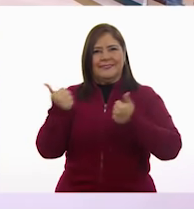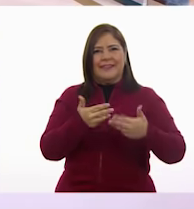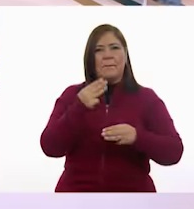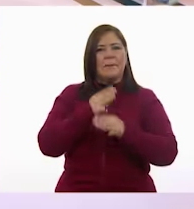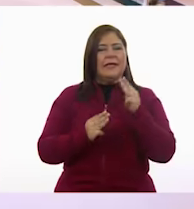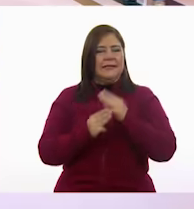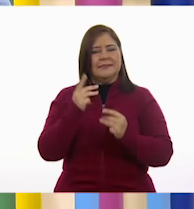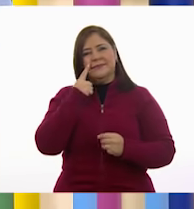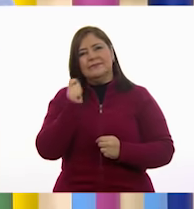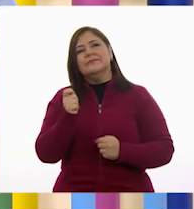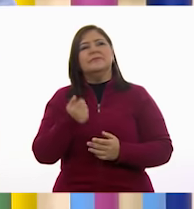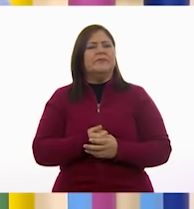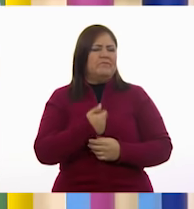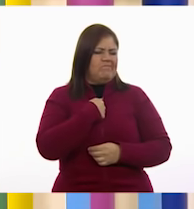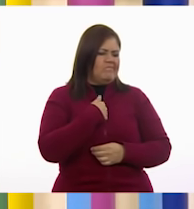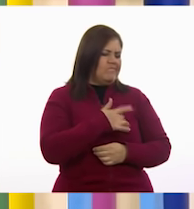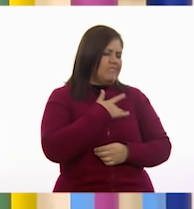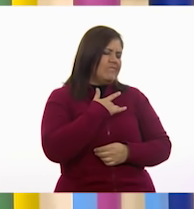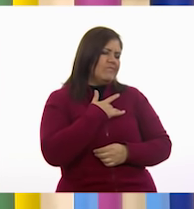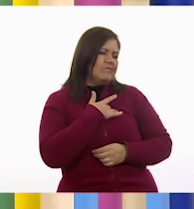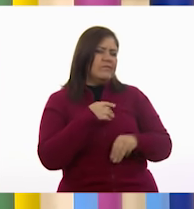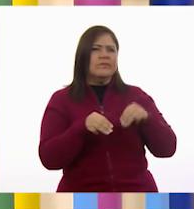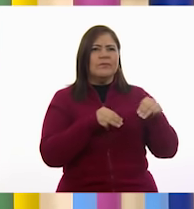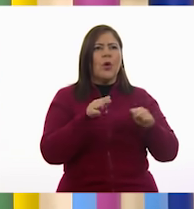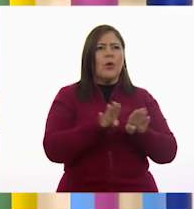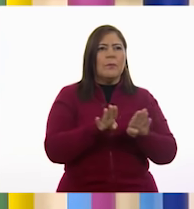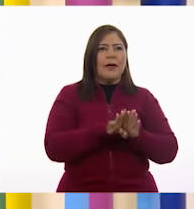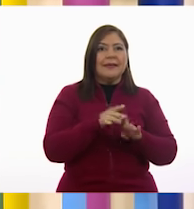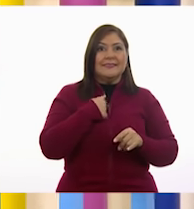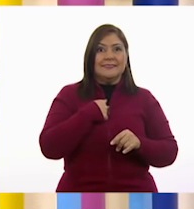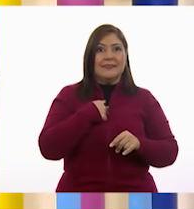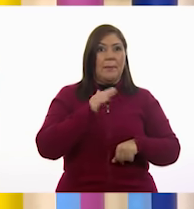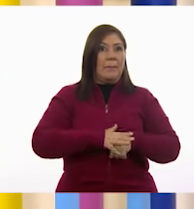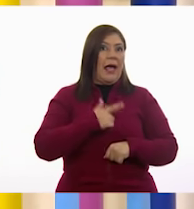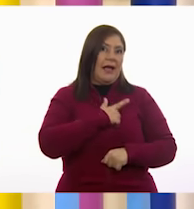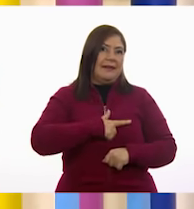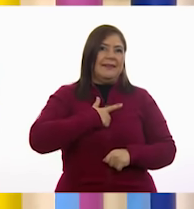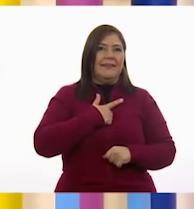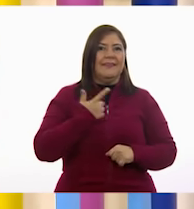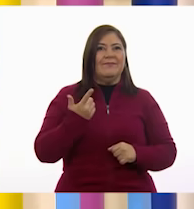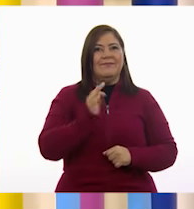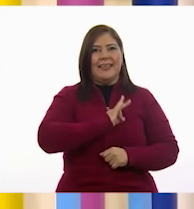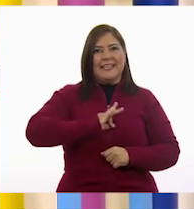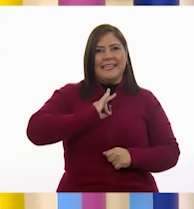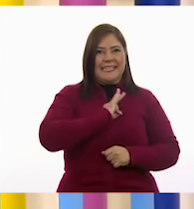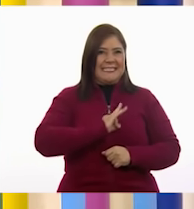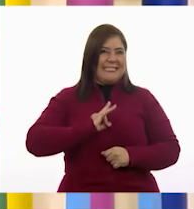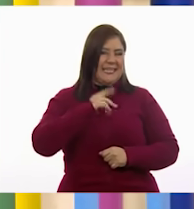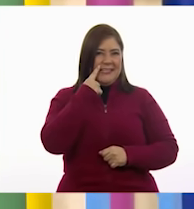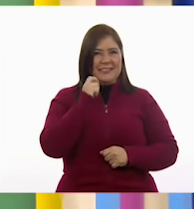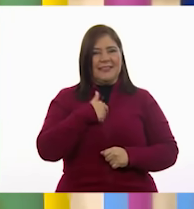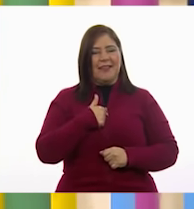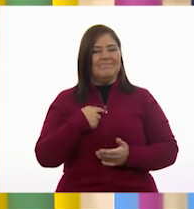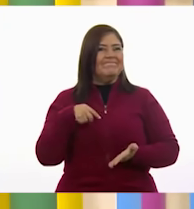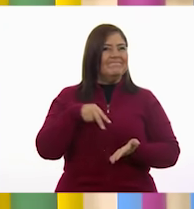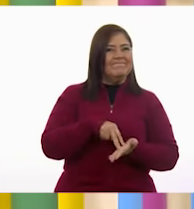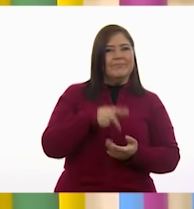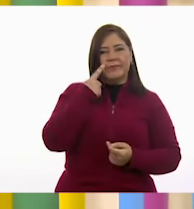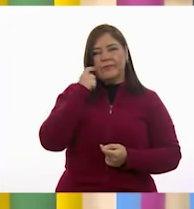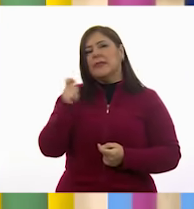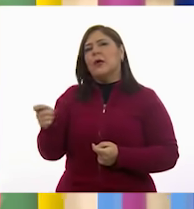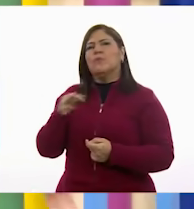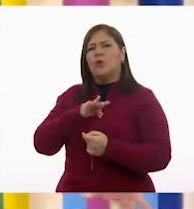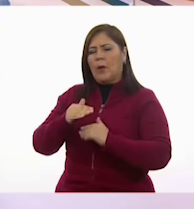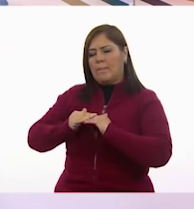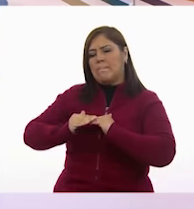será? ¿Qué haré? Yo creo que me gusta más estar feliz, así que haré una posición feliz. ¿Me ayudas a extender el